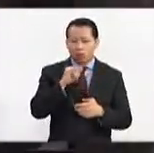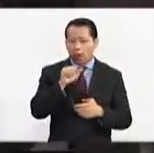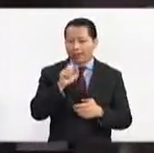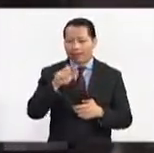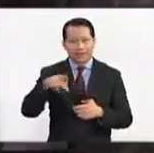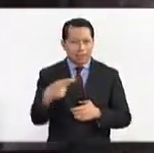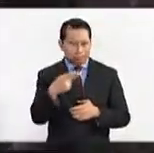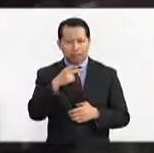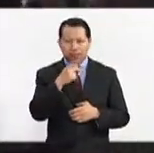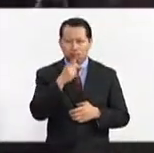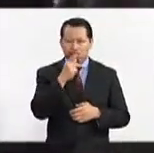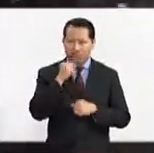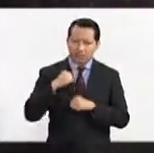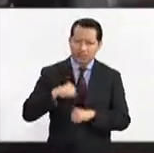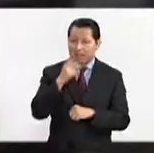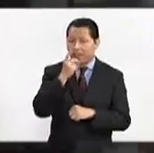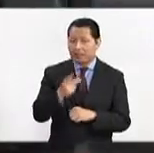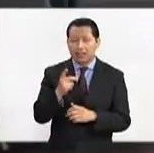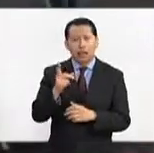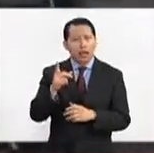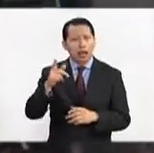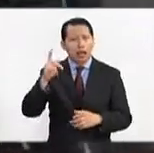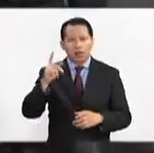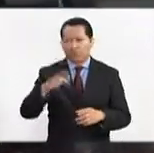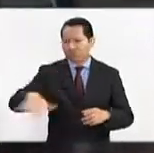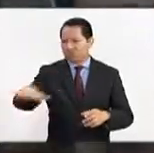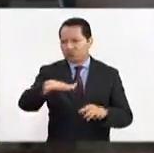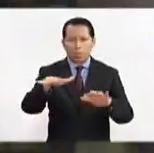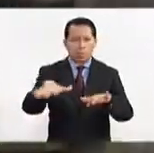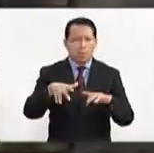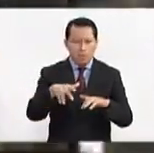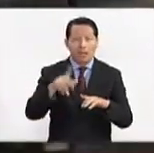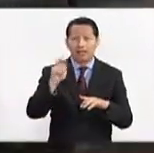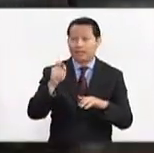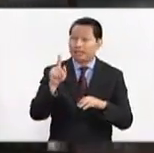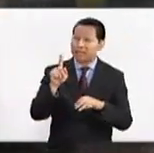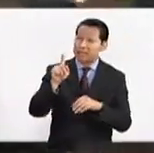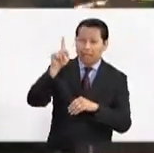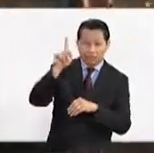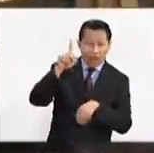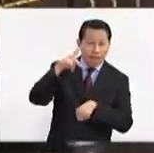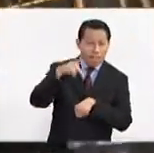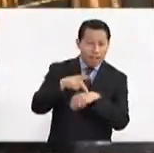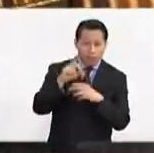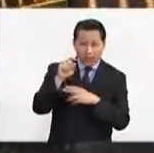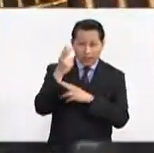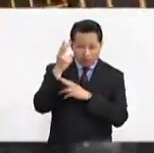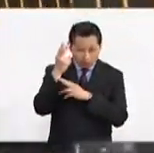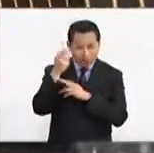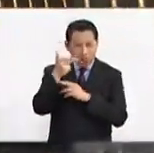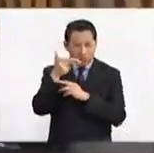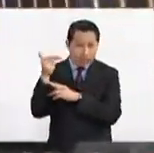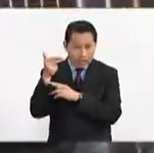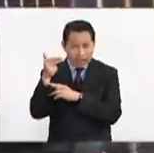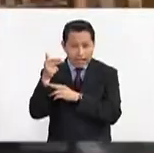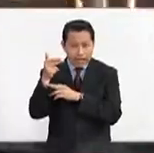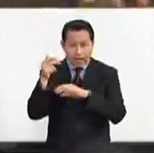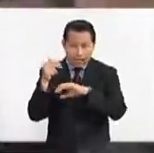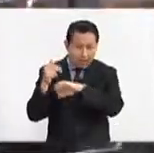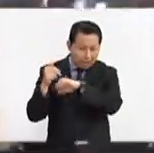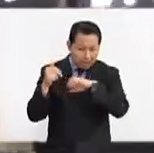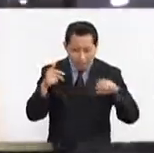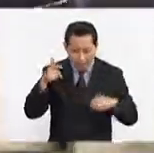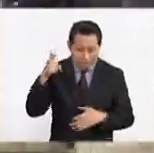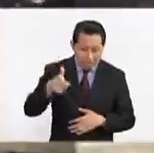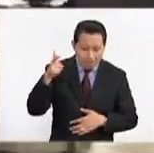Lombardo, quedó claro que el sujeto disparó contra la multitud desde la habitación del piso 32 del hotel Mandalay Bay y percutió cientos